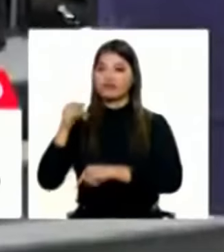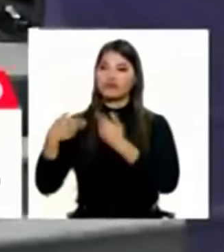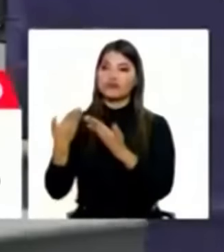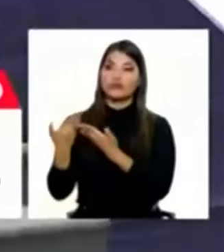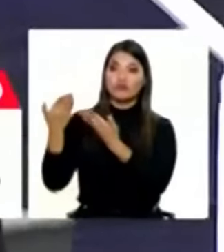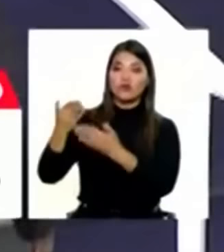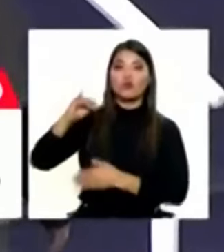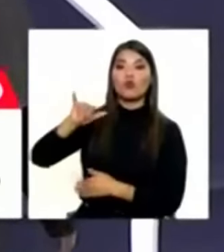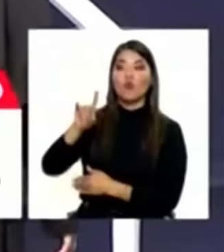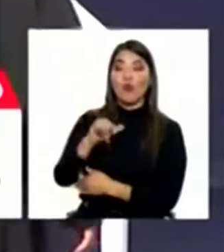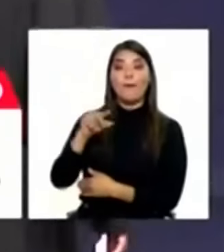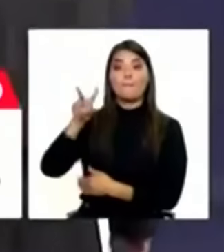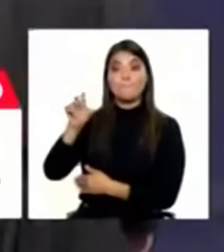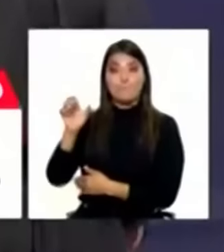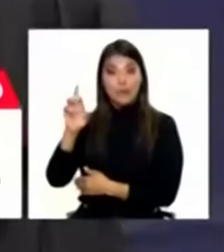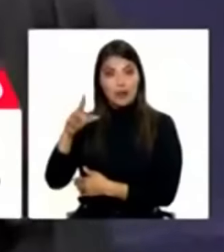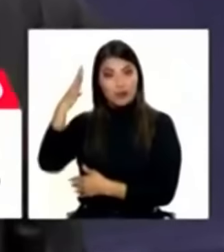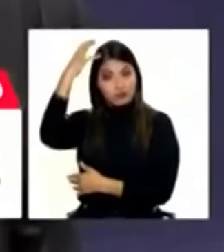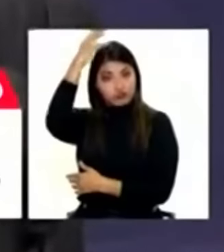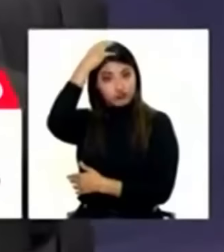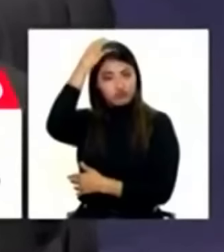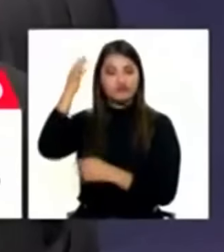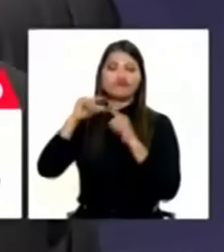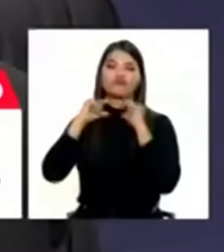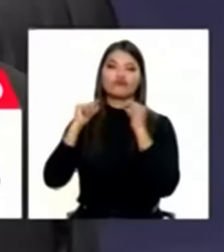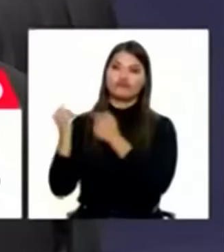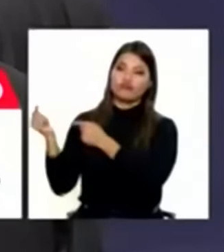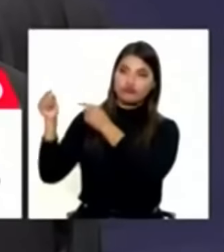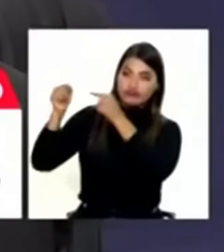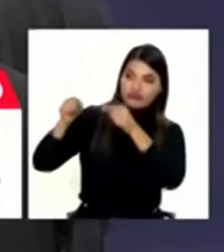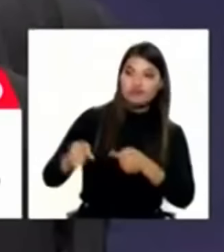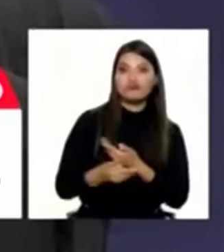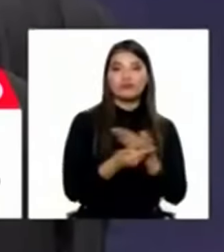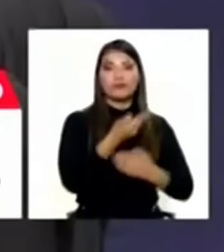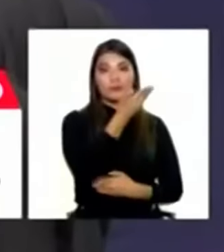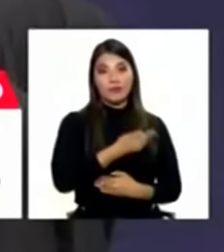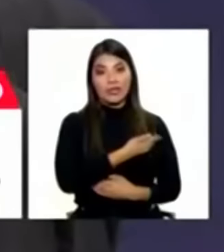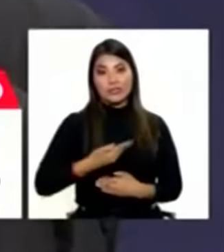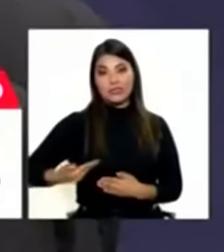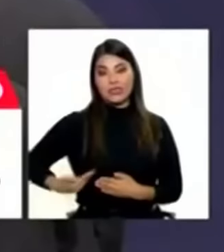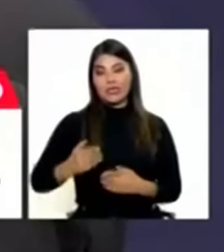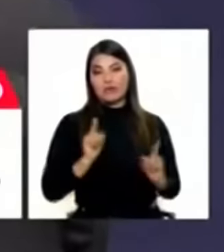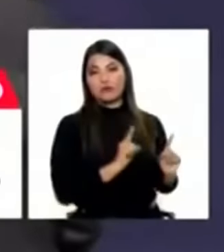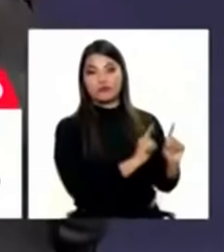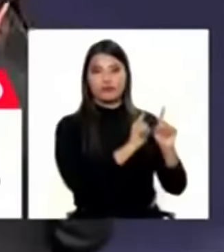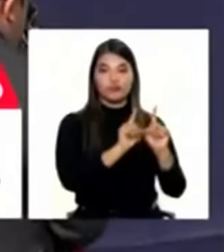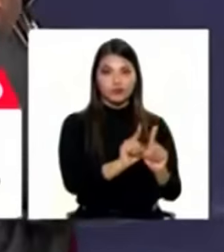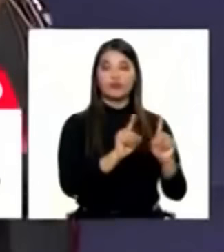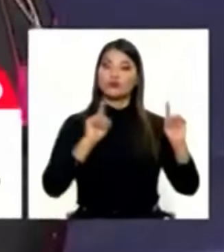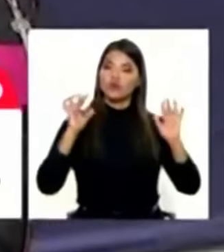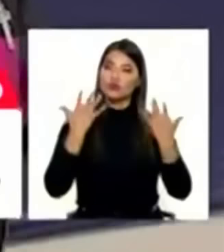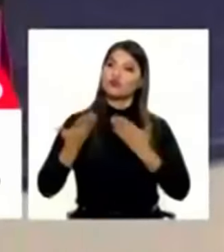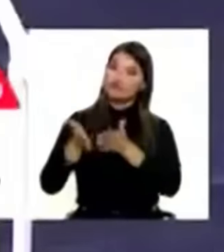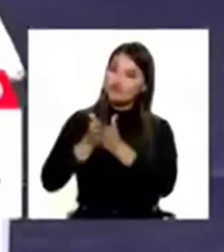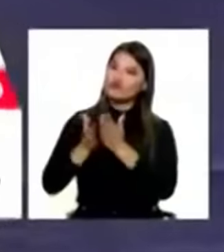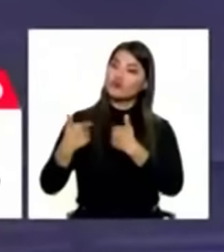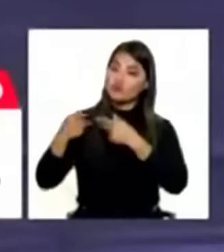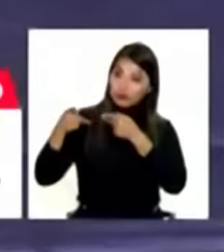Vera, quien en estos momentos se acerca hasta donde se encuentra la presidenta de la República para solicitar